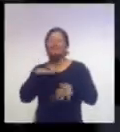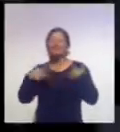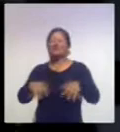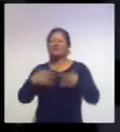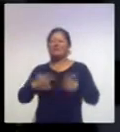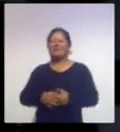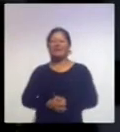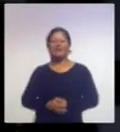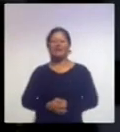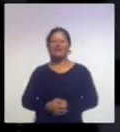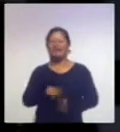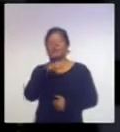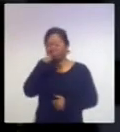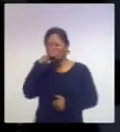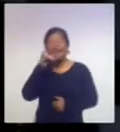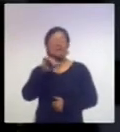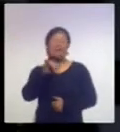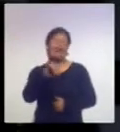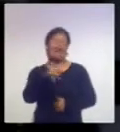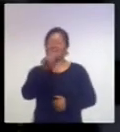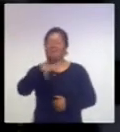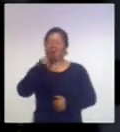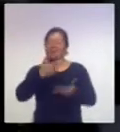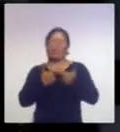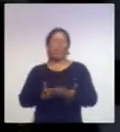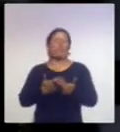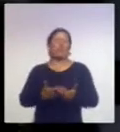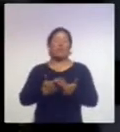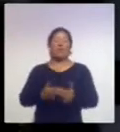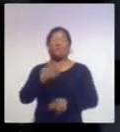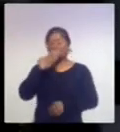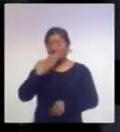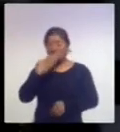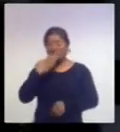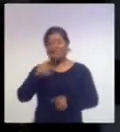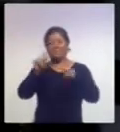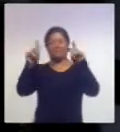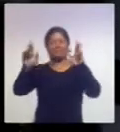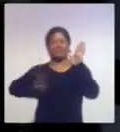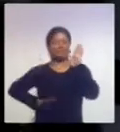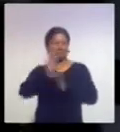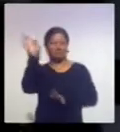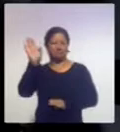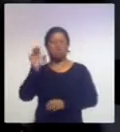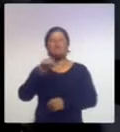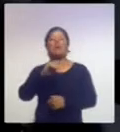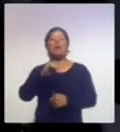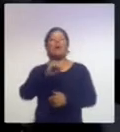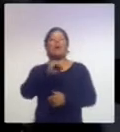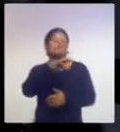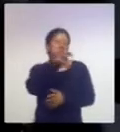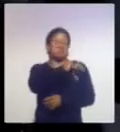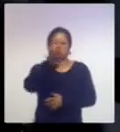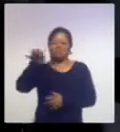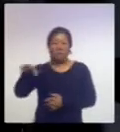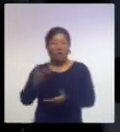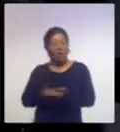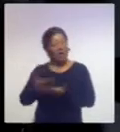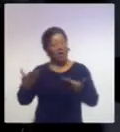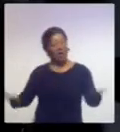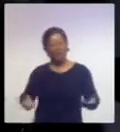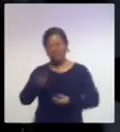estamos llenos de esta riqueza y qué bueno que Tlaxcala despunte, no solo en muchas áreas, sino también ahora en la gastronómica. De